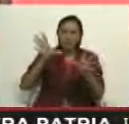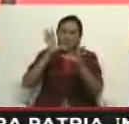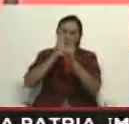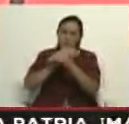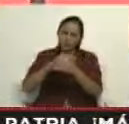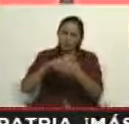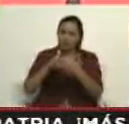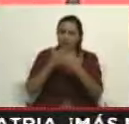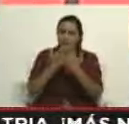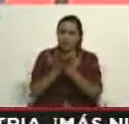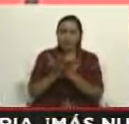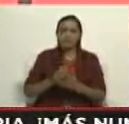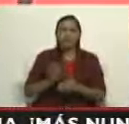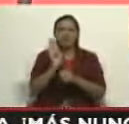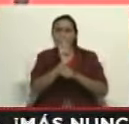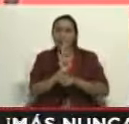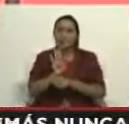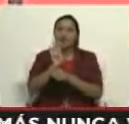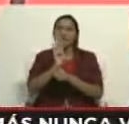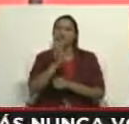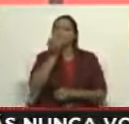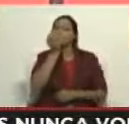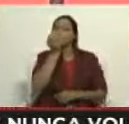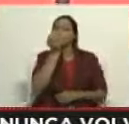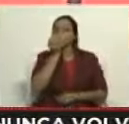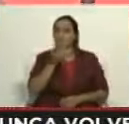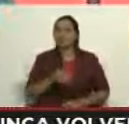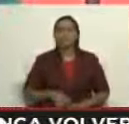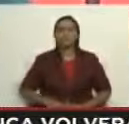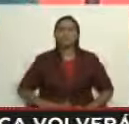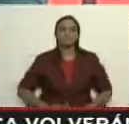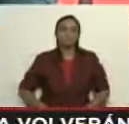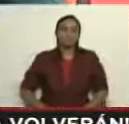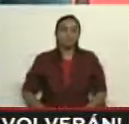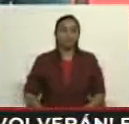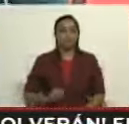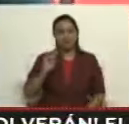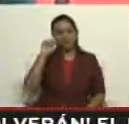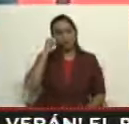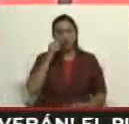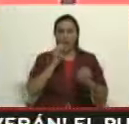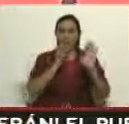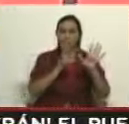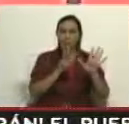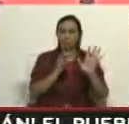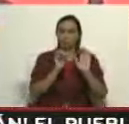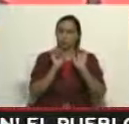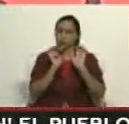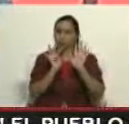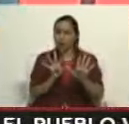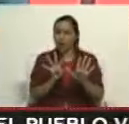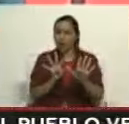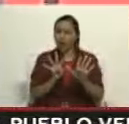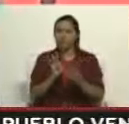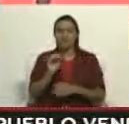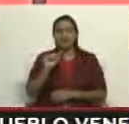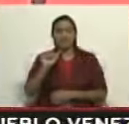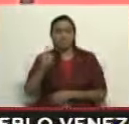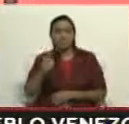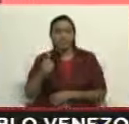esa oportunidad, 8, 9, 10 de